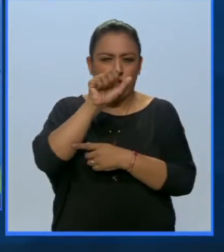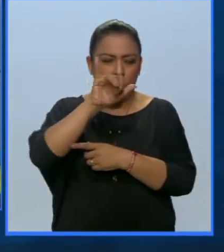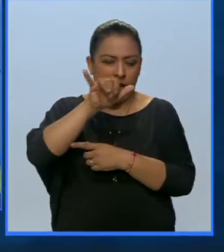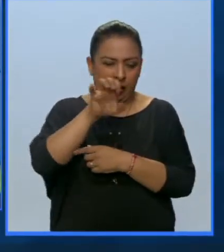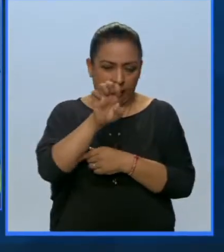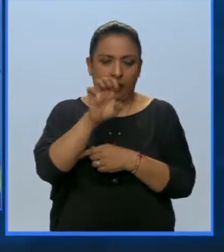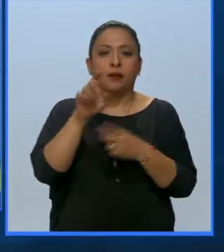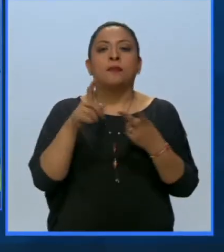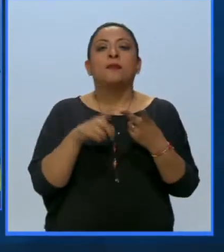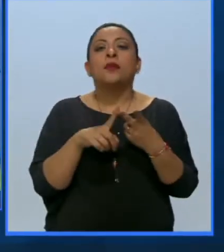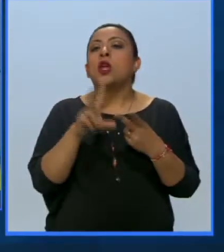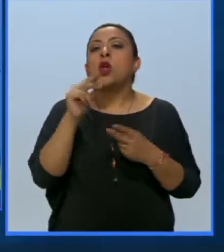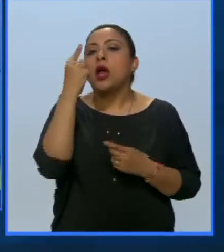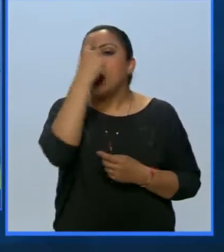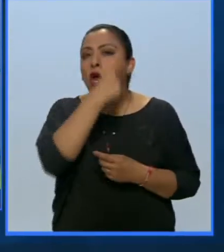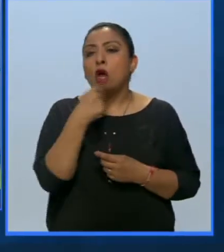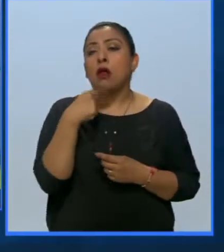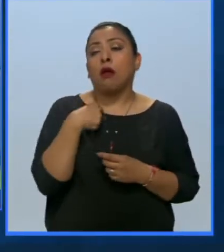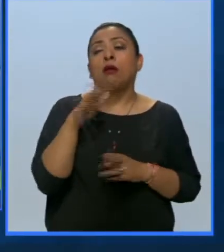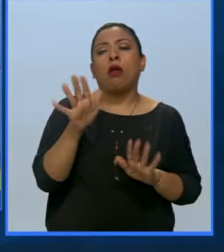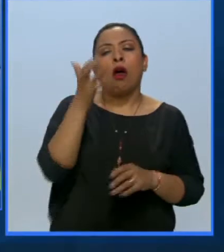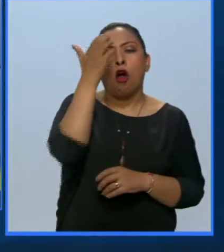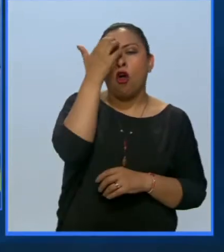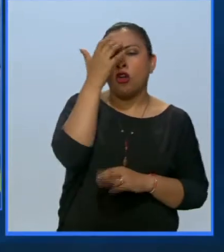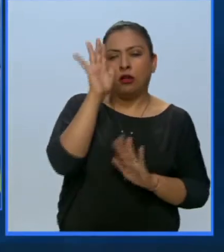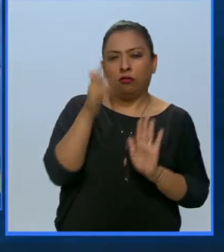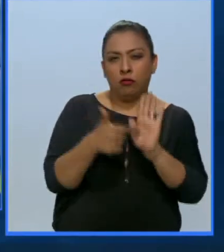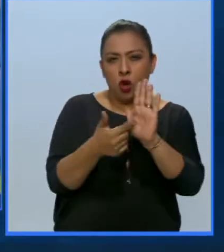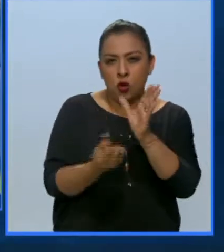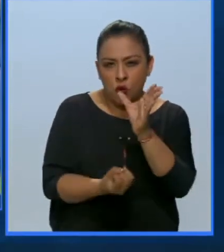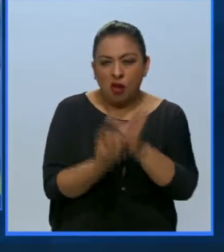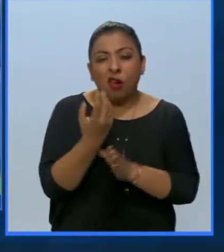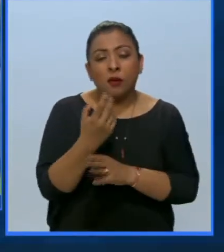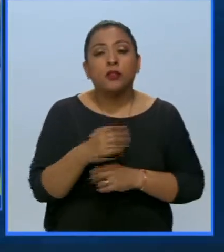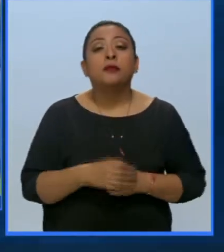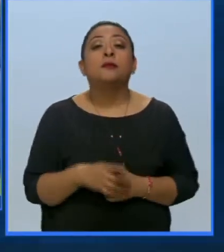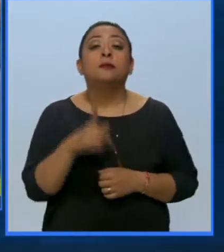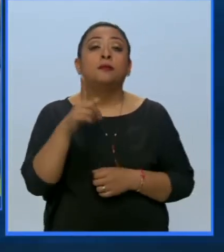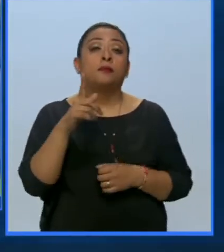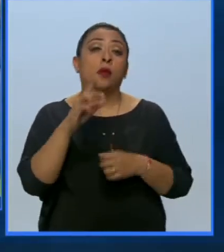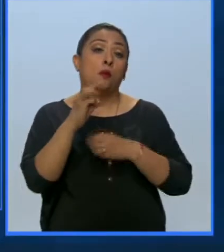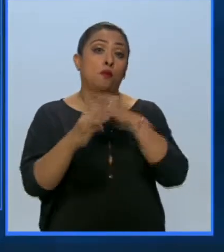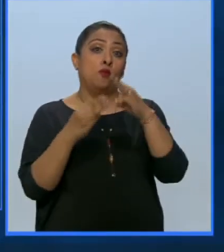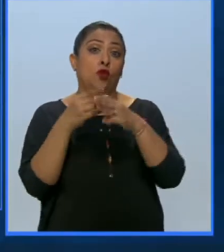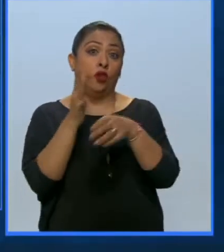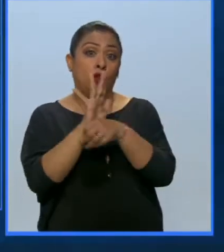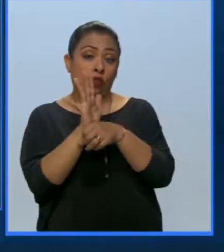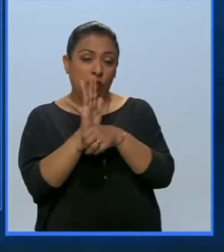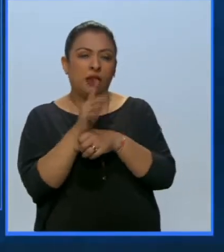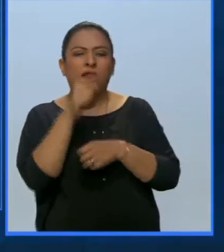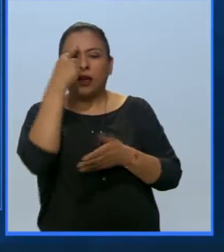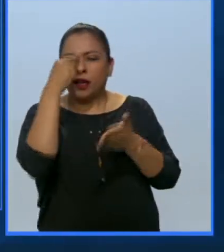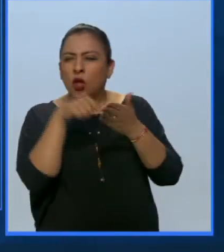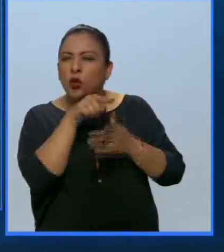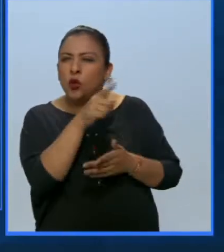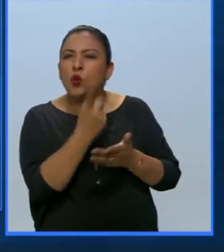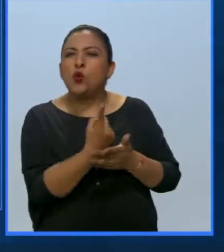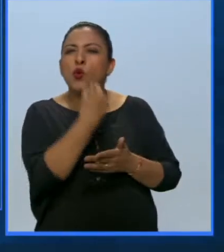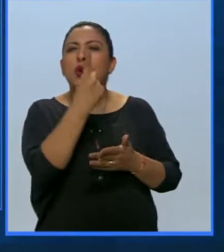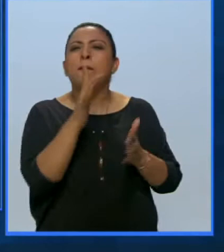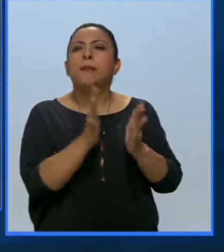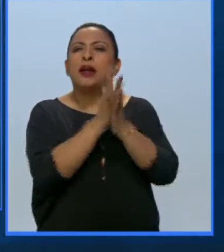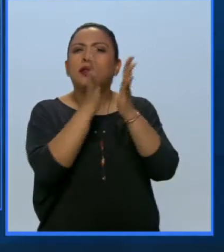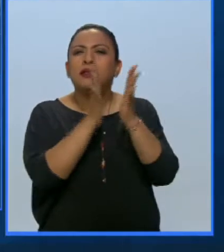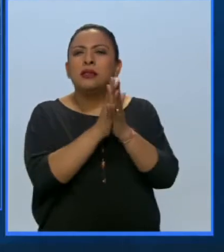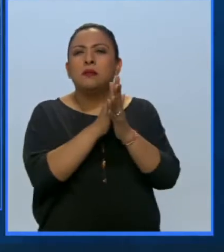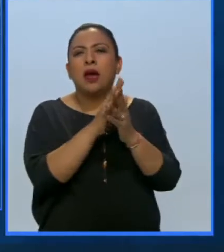quizá a los rostros más comunes, y creo que está muy nutrido el proyecto. El mundo del cine, porque además creo que tú eres el único que participa en